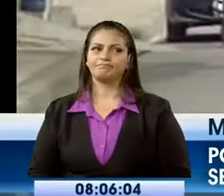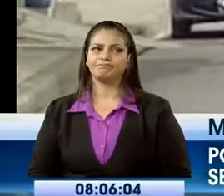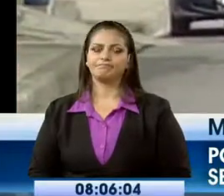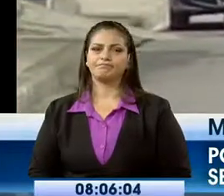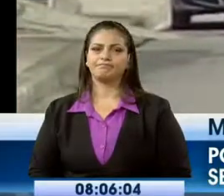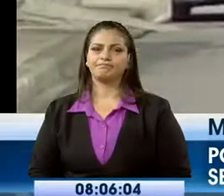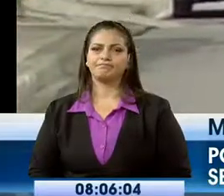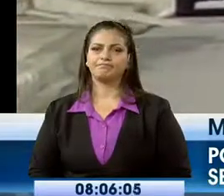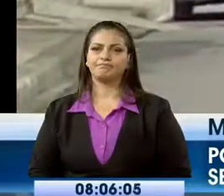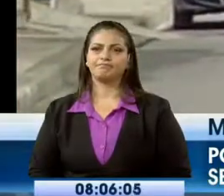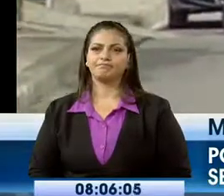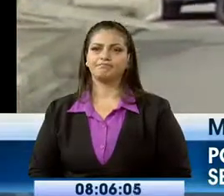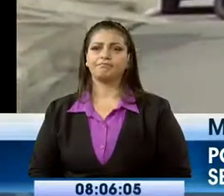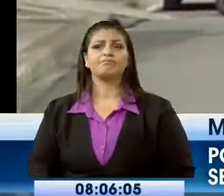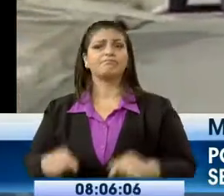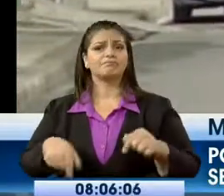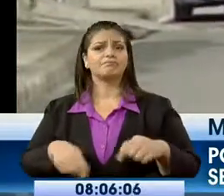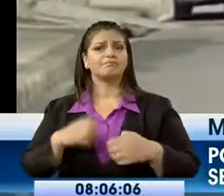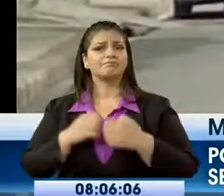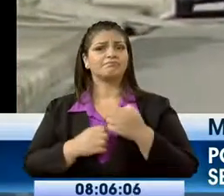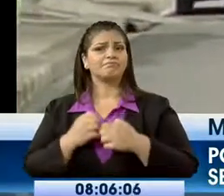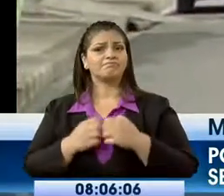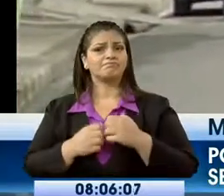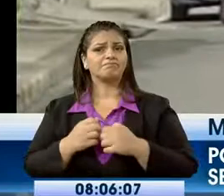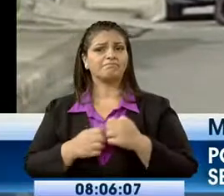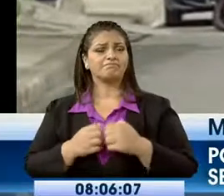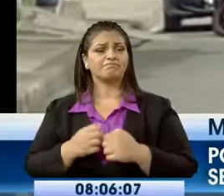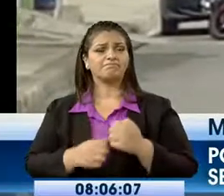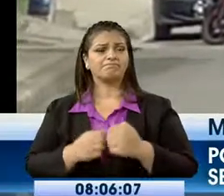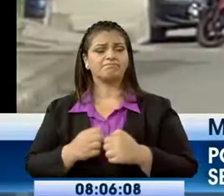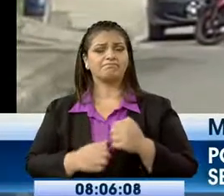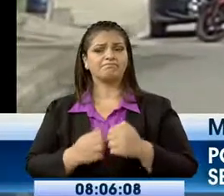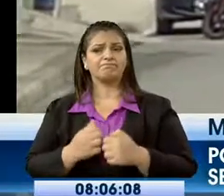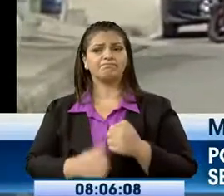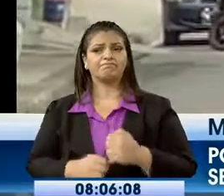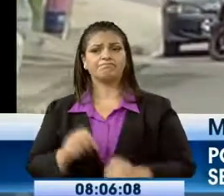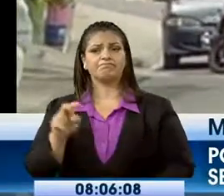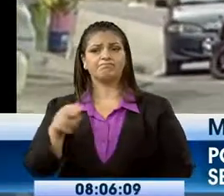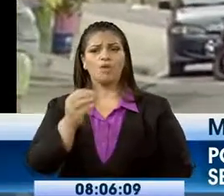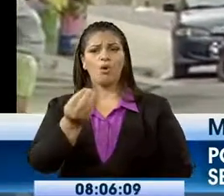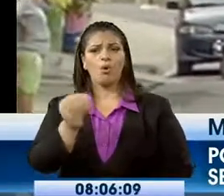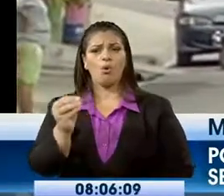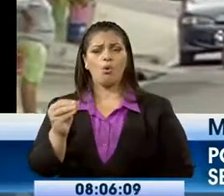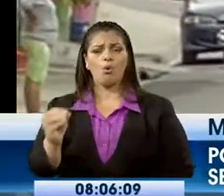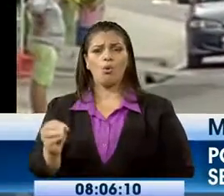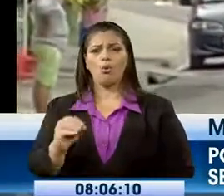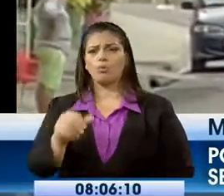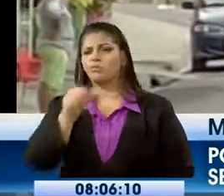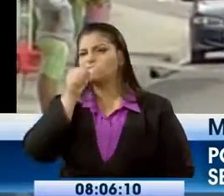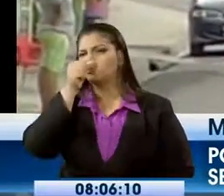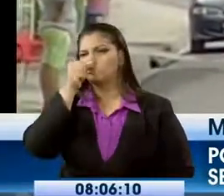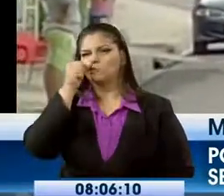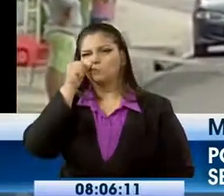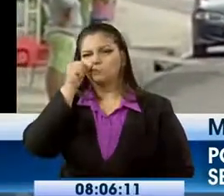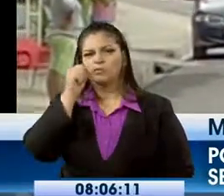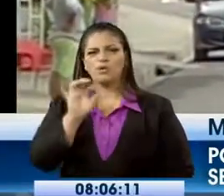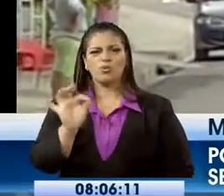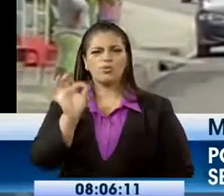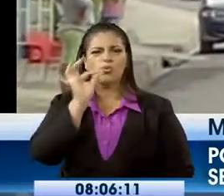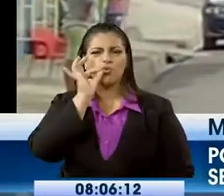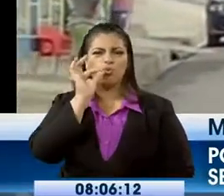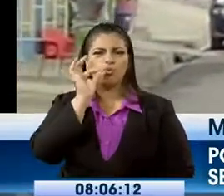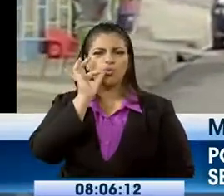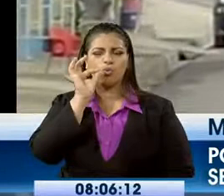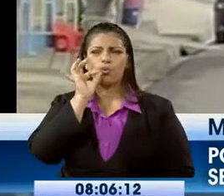viven acá, ¿no? Sí. Aquí son de los niños que esos muchachos que vienen a fumar de otros lados. Por eso que hay robo, digo